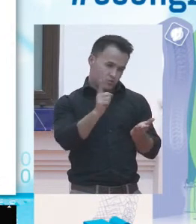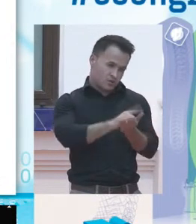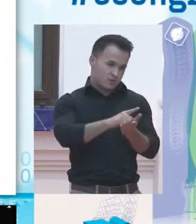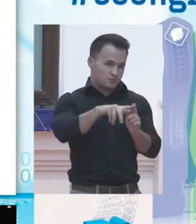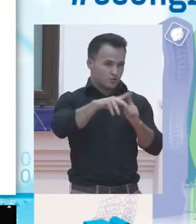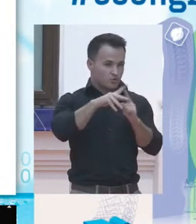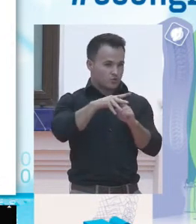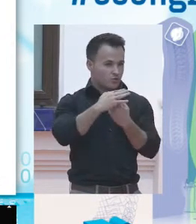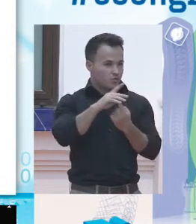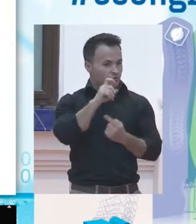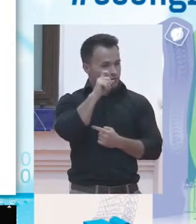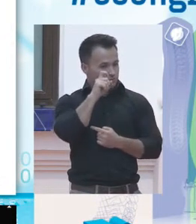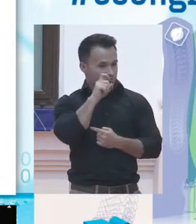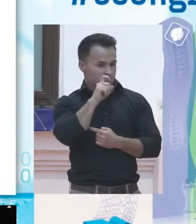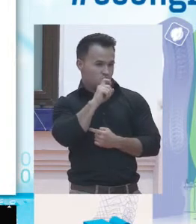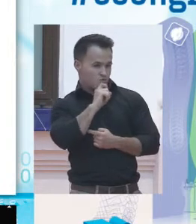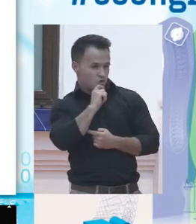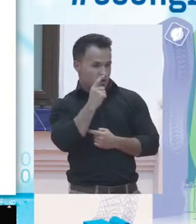decidimos